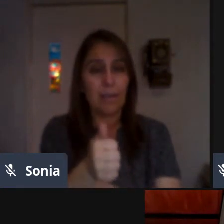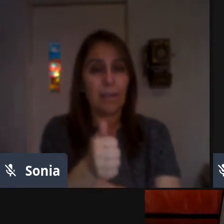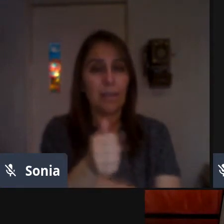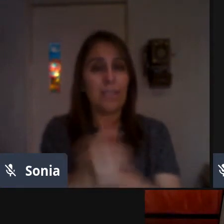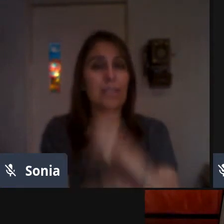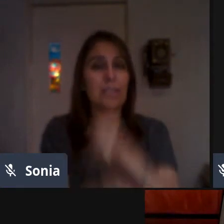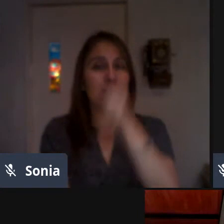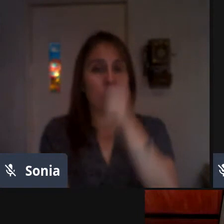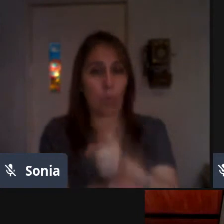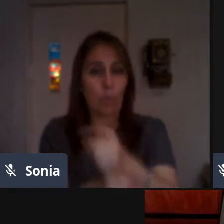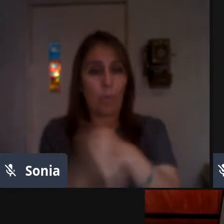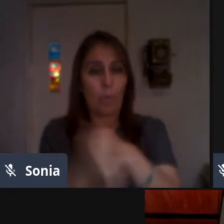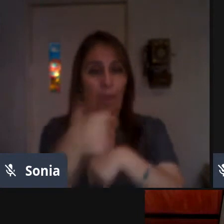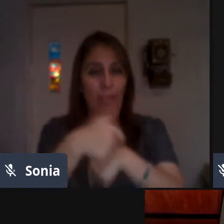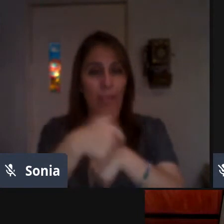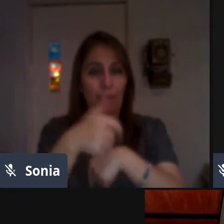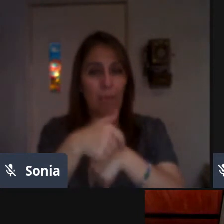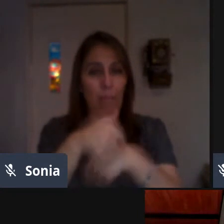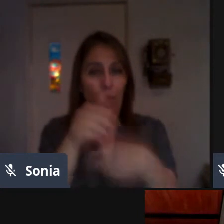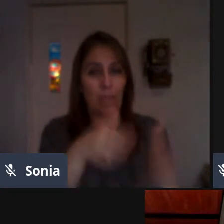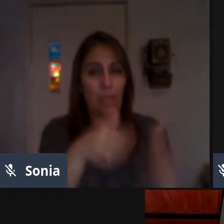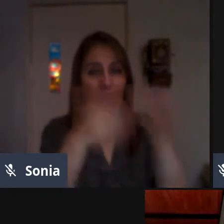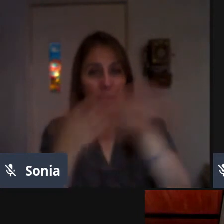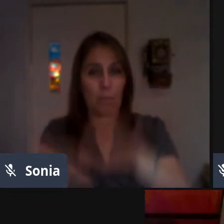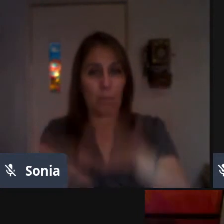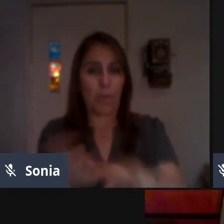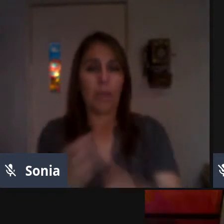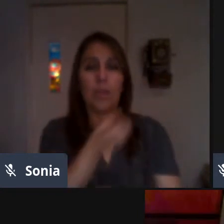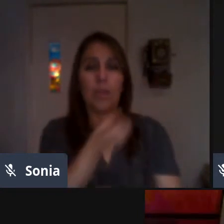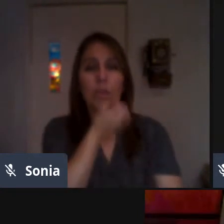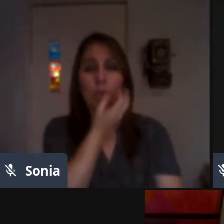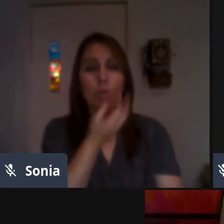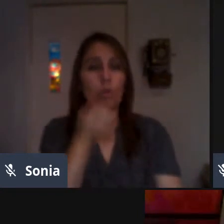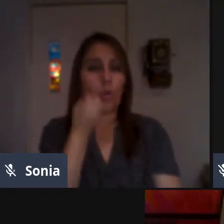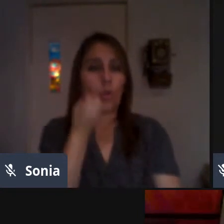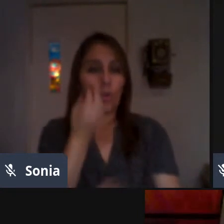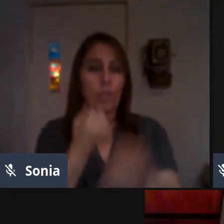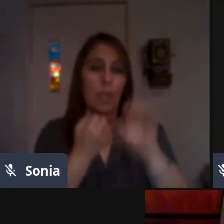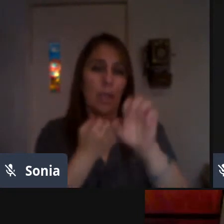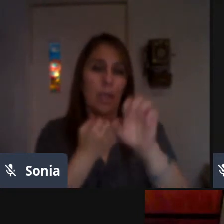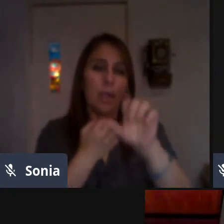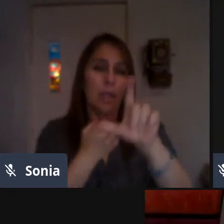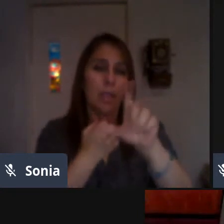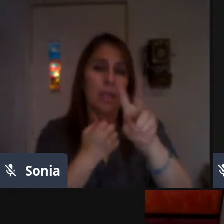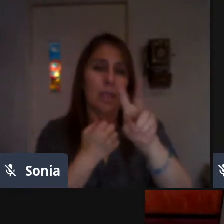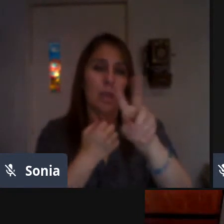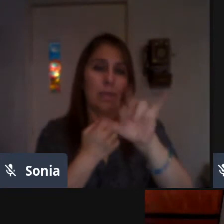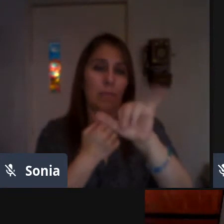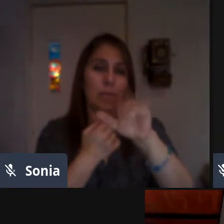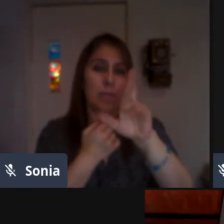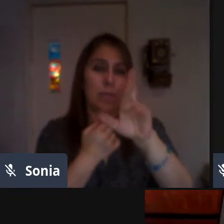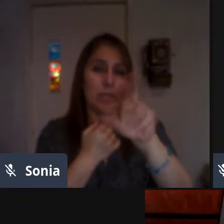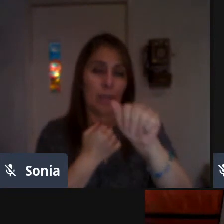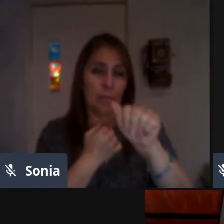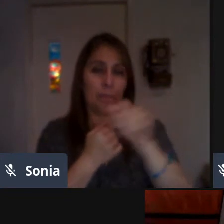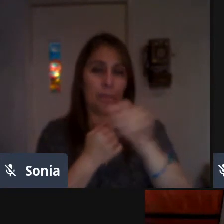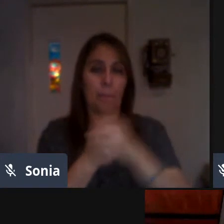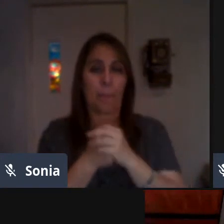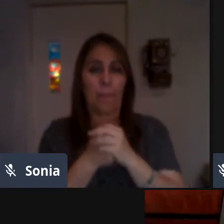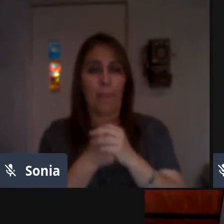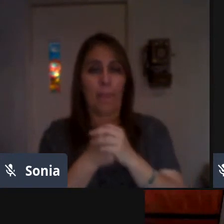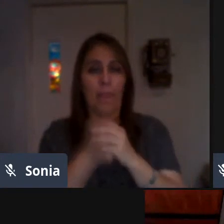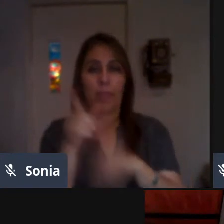esa vida fallece entonces digamos que estamos en pleno momento dramático